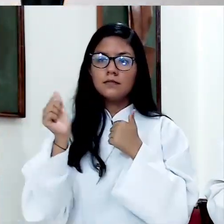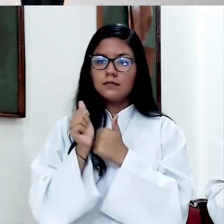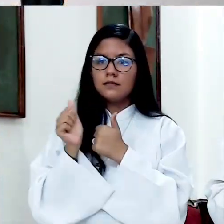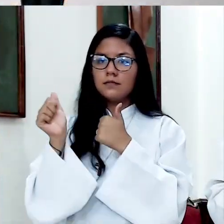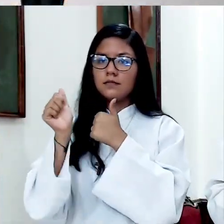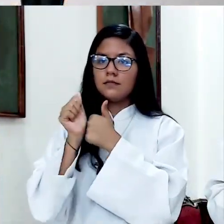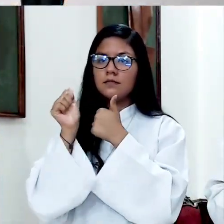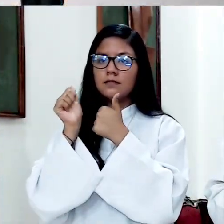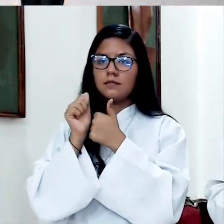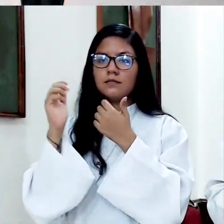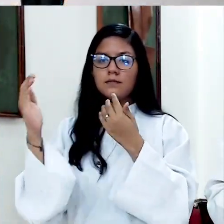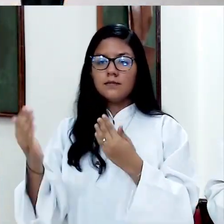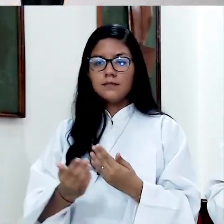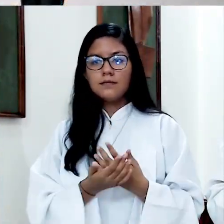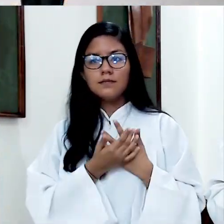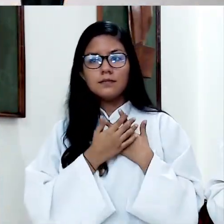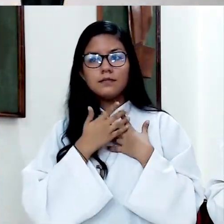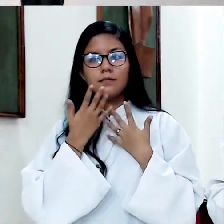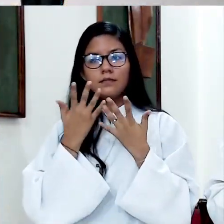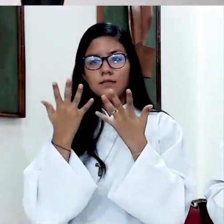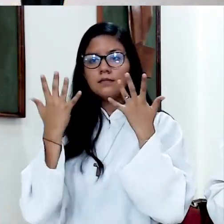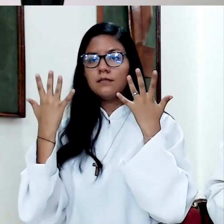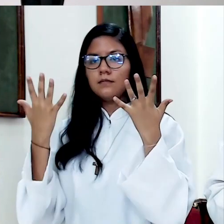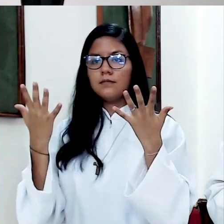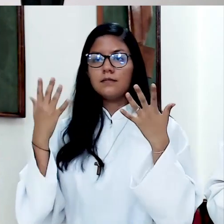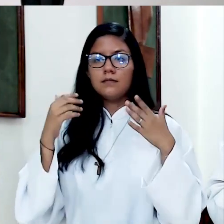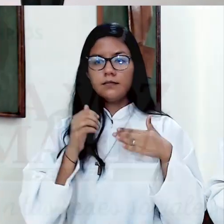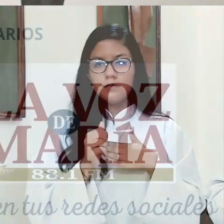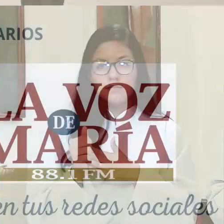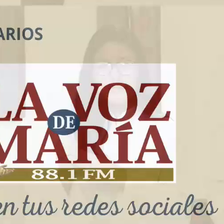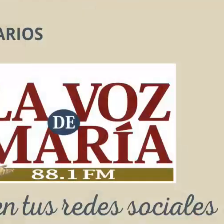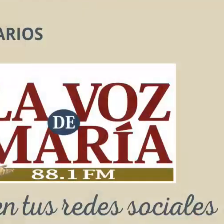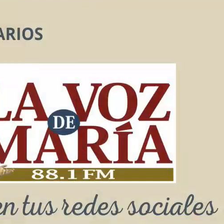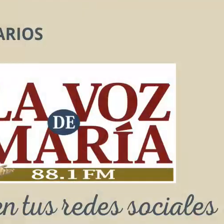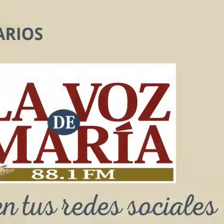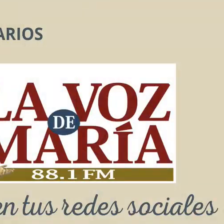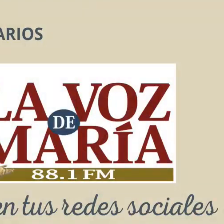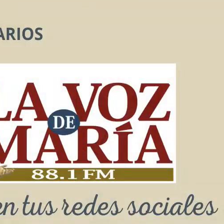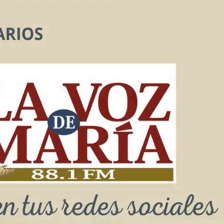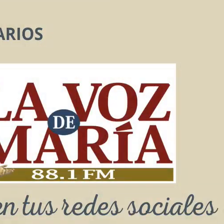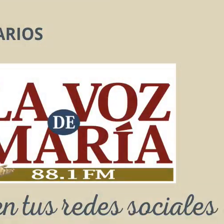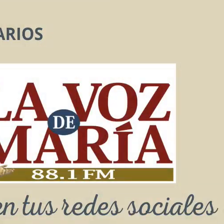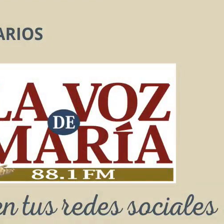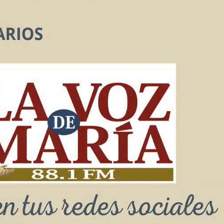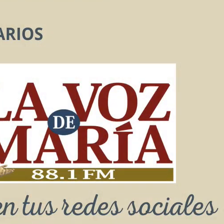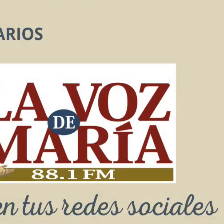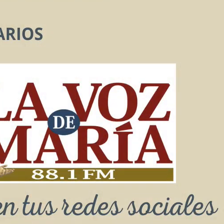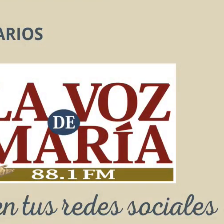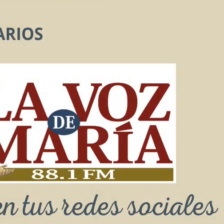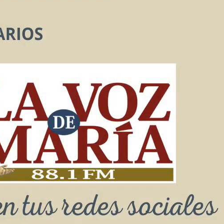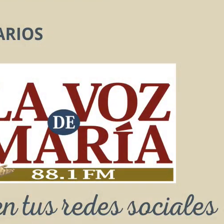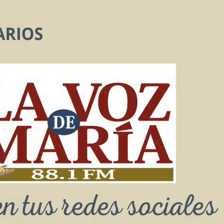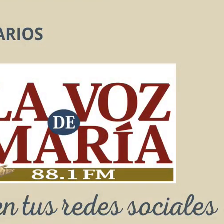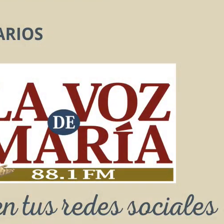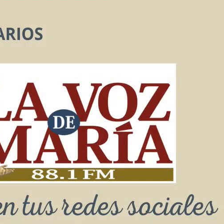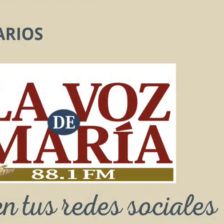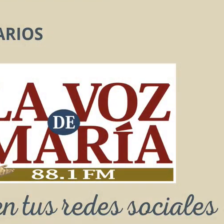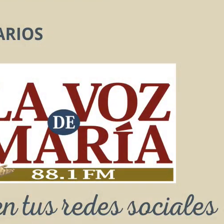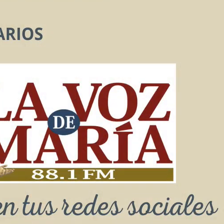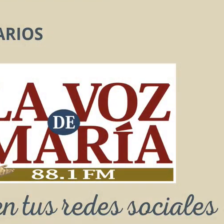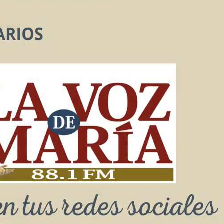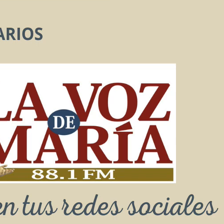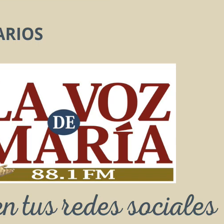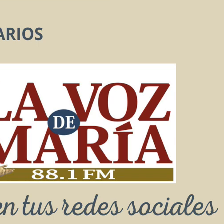tus brazos, llévame en tu caminar. Quiero que me eduques,